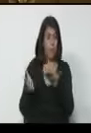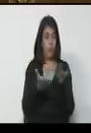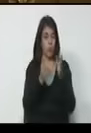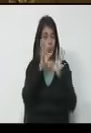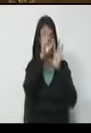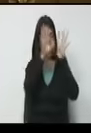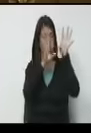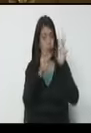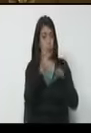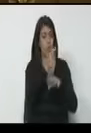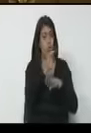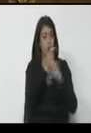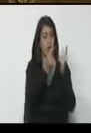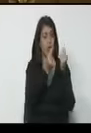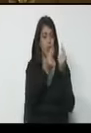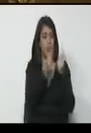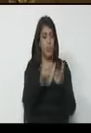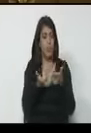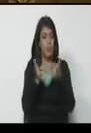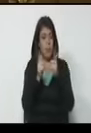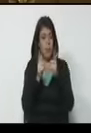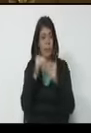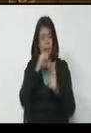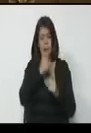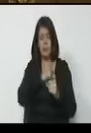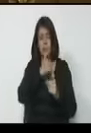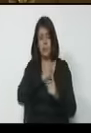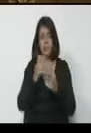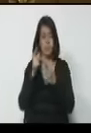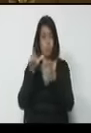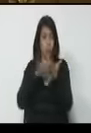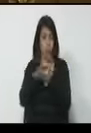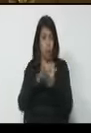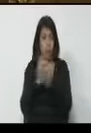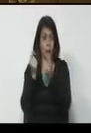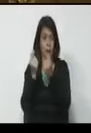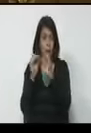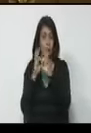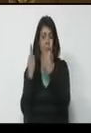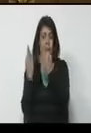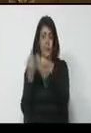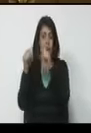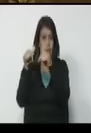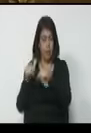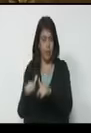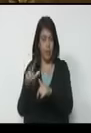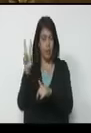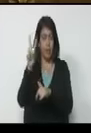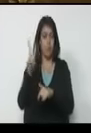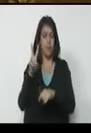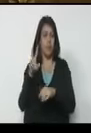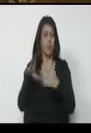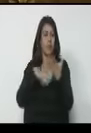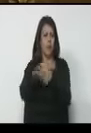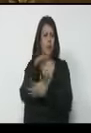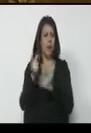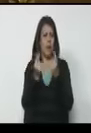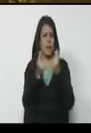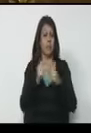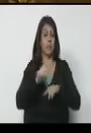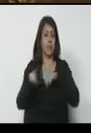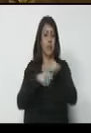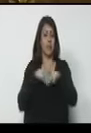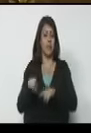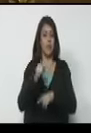algunos ingresos que le permitieran paliar la crisis económica de sus familias. Las crisis económicas